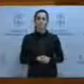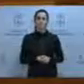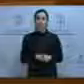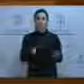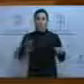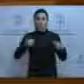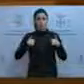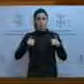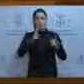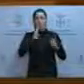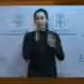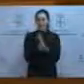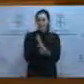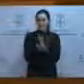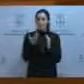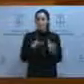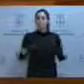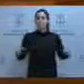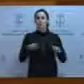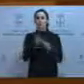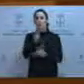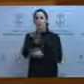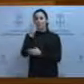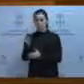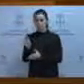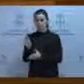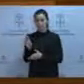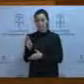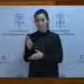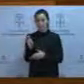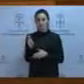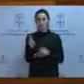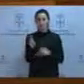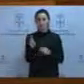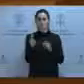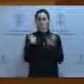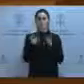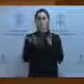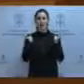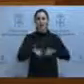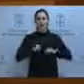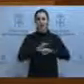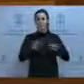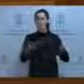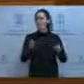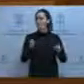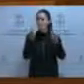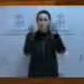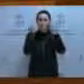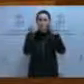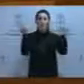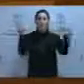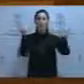con esto, y desde luego el Grupo Parlamentario Popular, ni se aquieta ni está de acuerdo ni conforme. Y